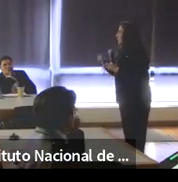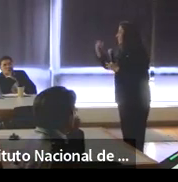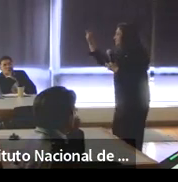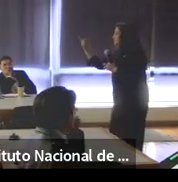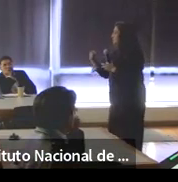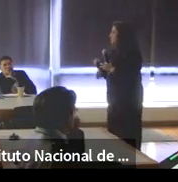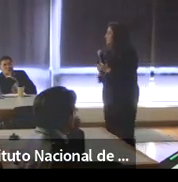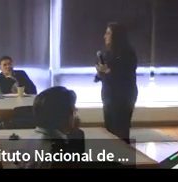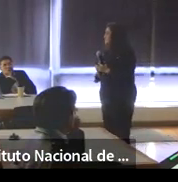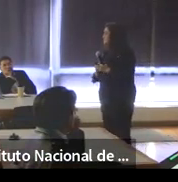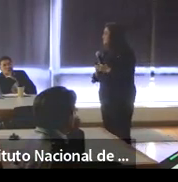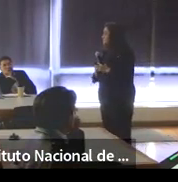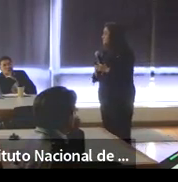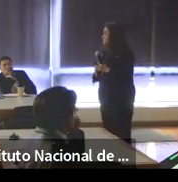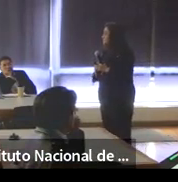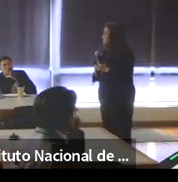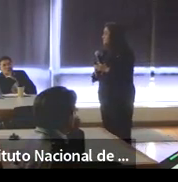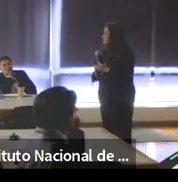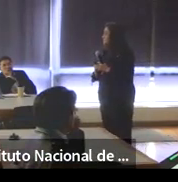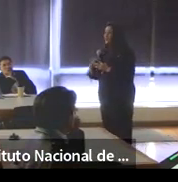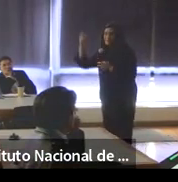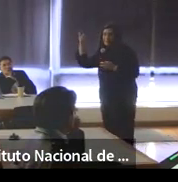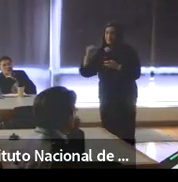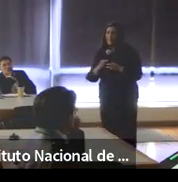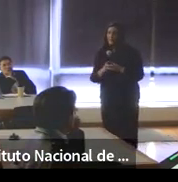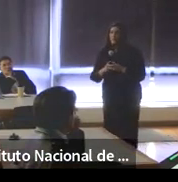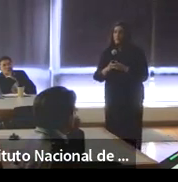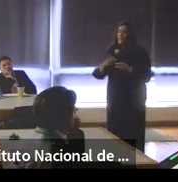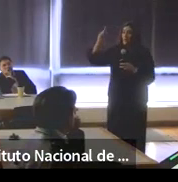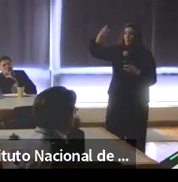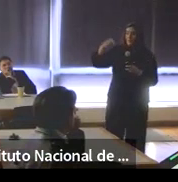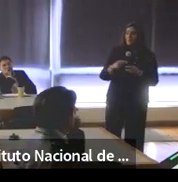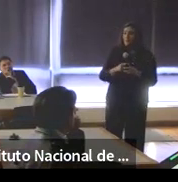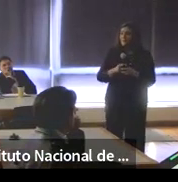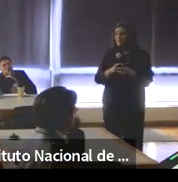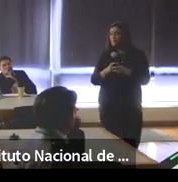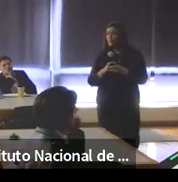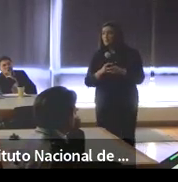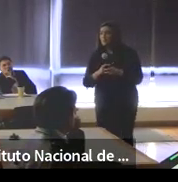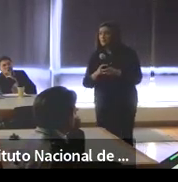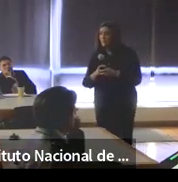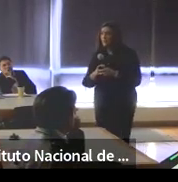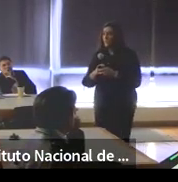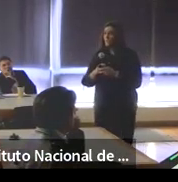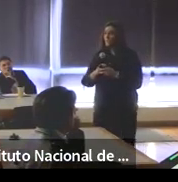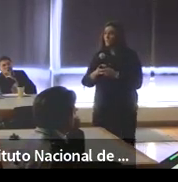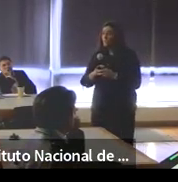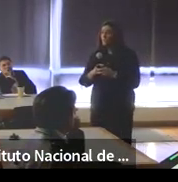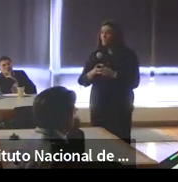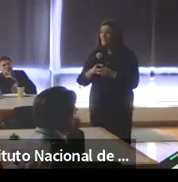cuál es tu convicción dónde estás parado qué objetivo quieres cumplir